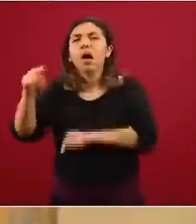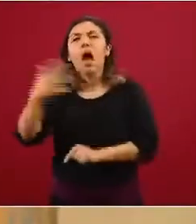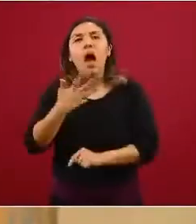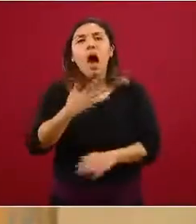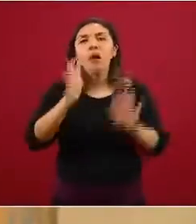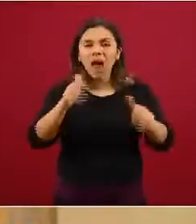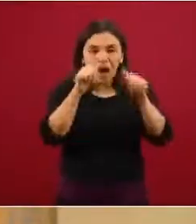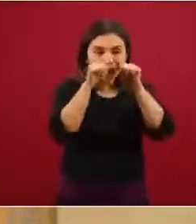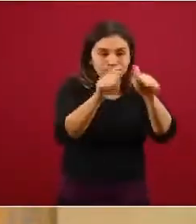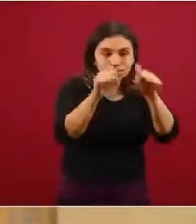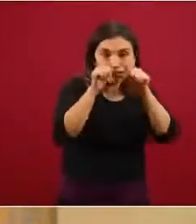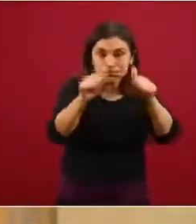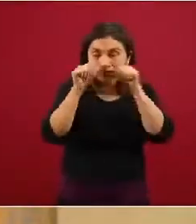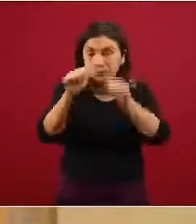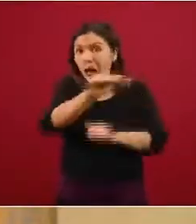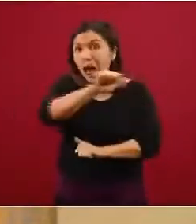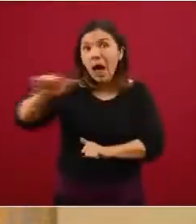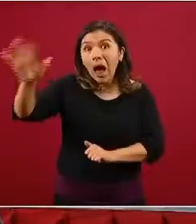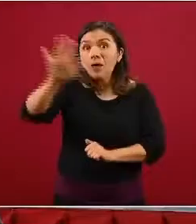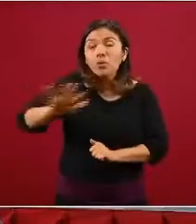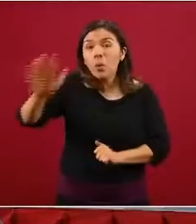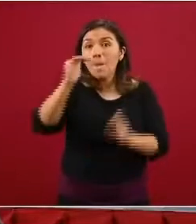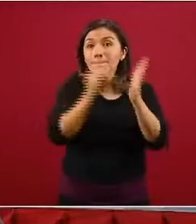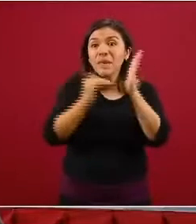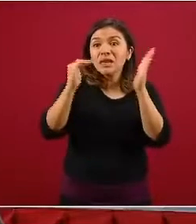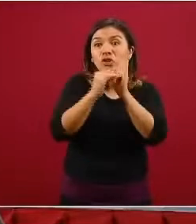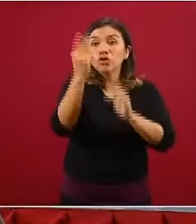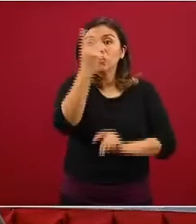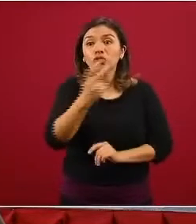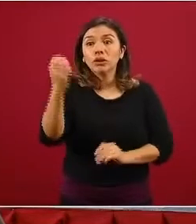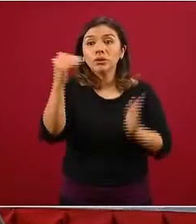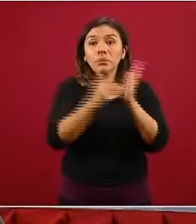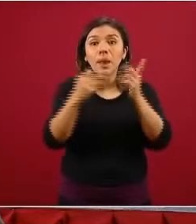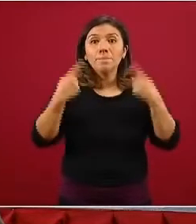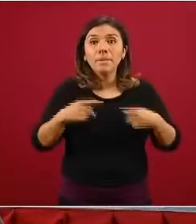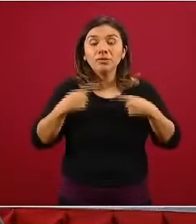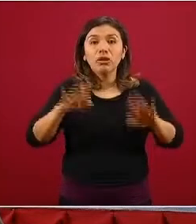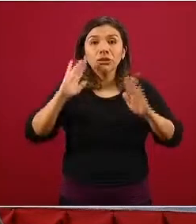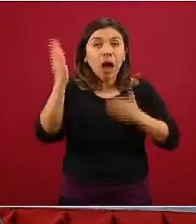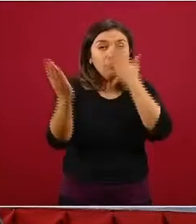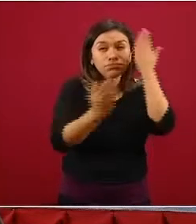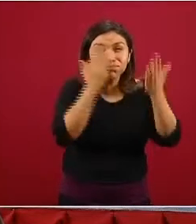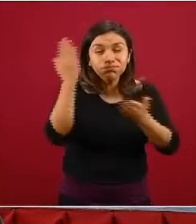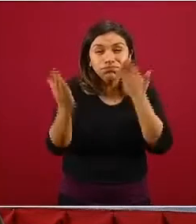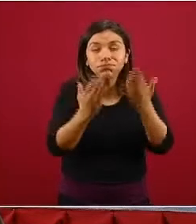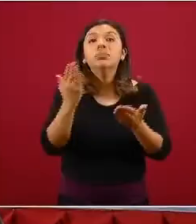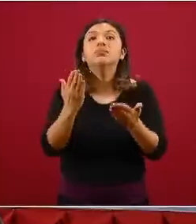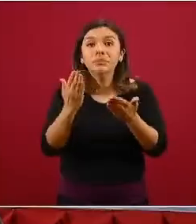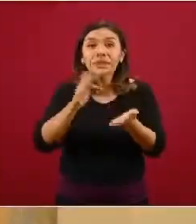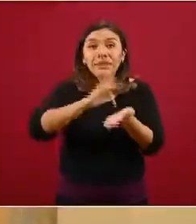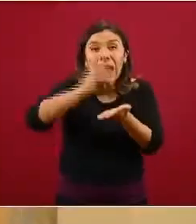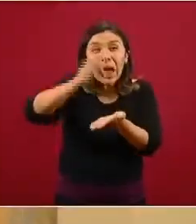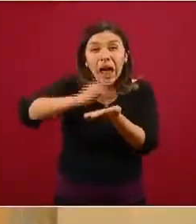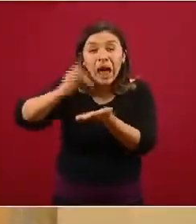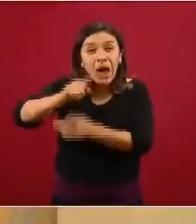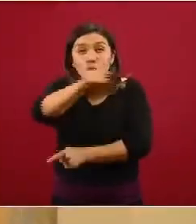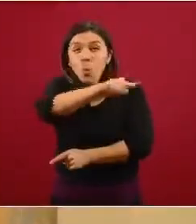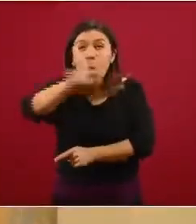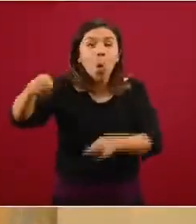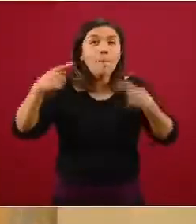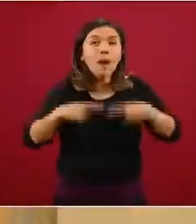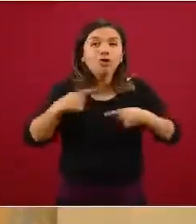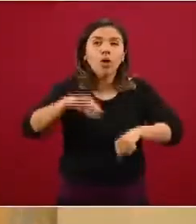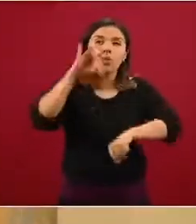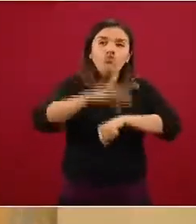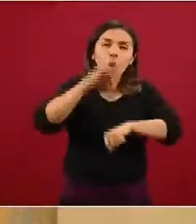han atendido a este 1.200.000 personas que se han estudiado y que gracias a todas ellas, gracias a todas